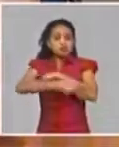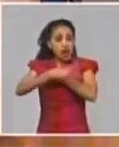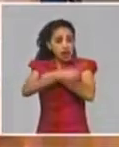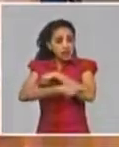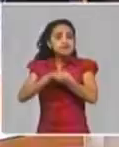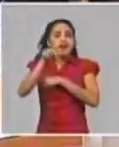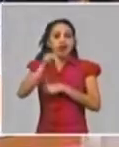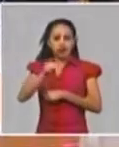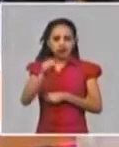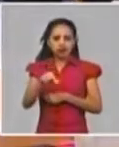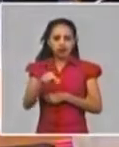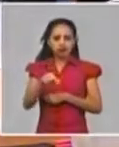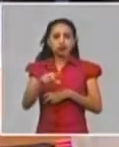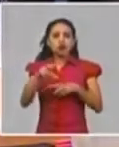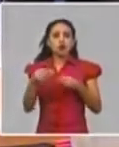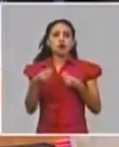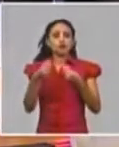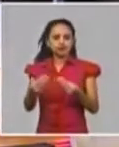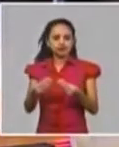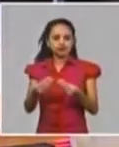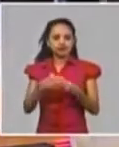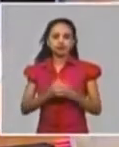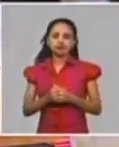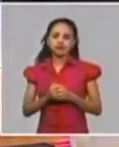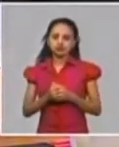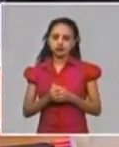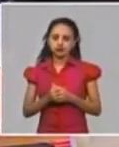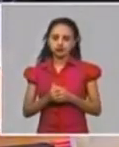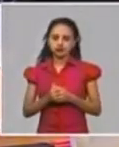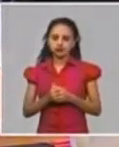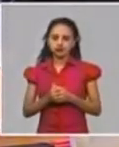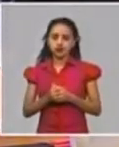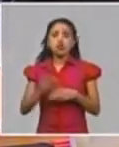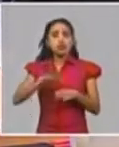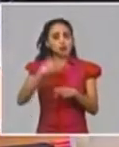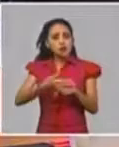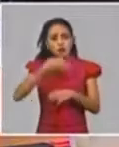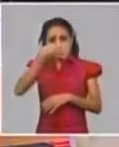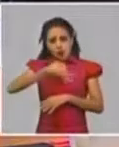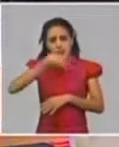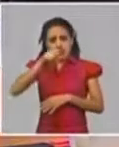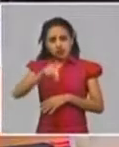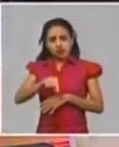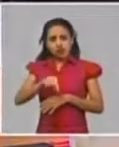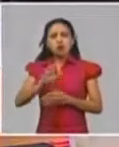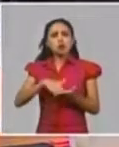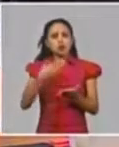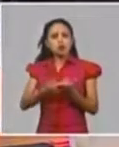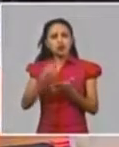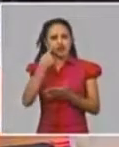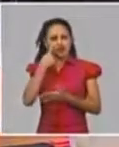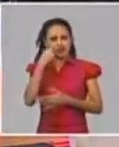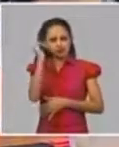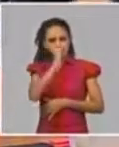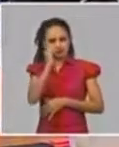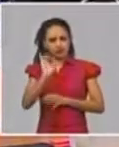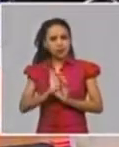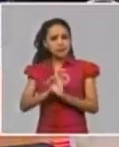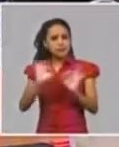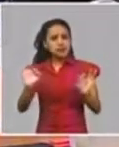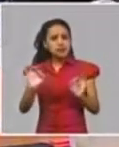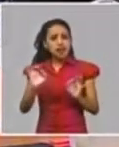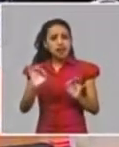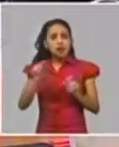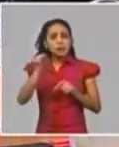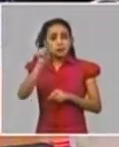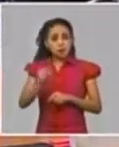esos resultados que van teniendo las brigadas de la Henry Riff, vamos a hablar más, un poquito más adelante, pero le propongo ver un material especial que nos ha preparado la